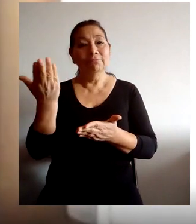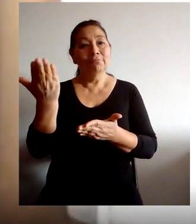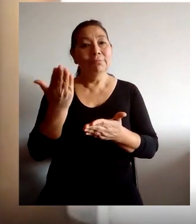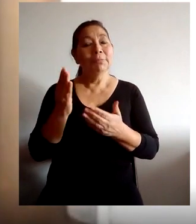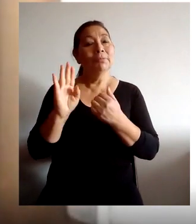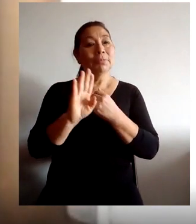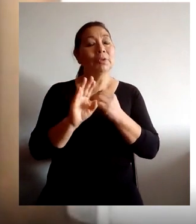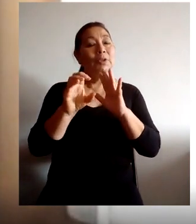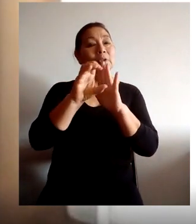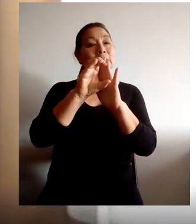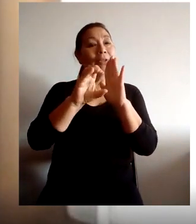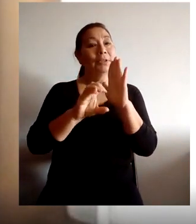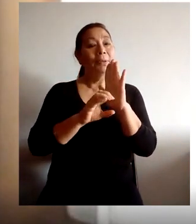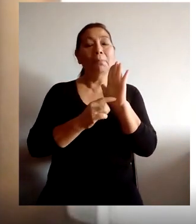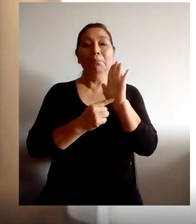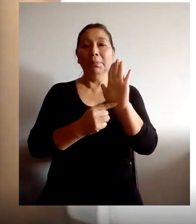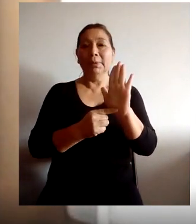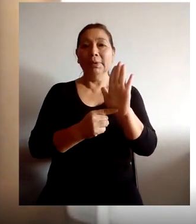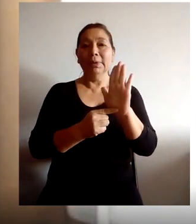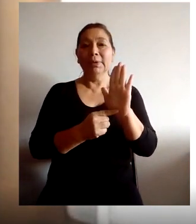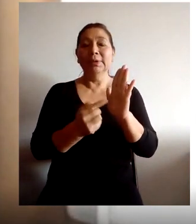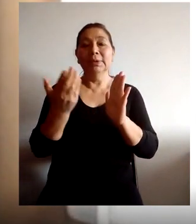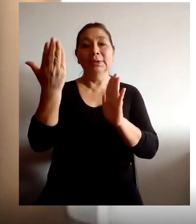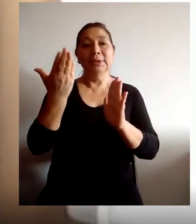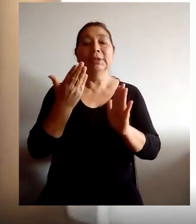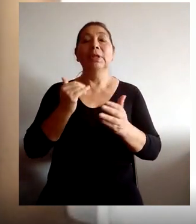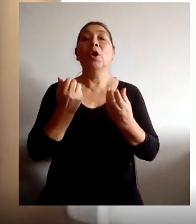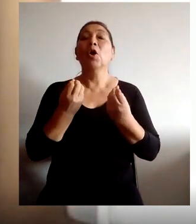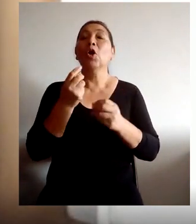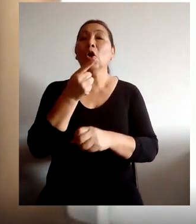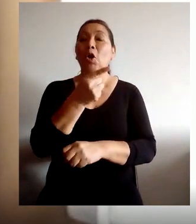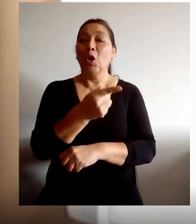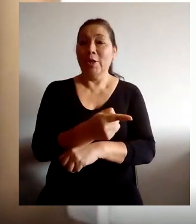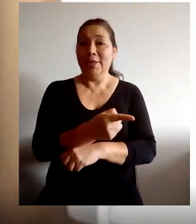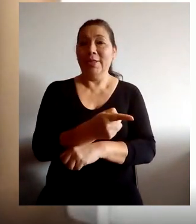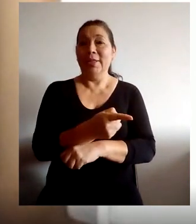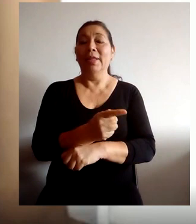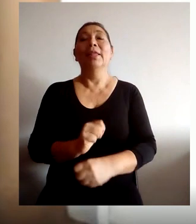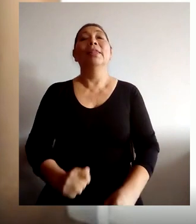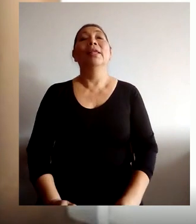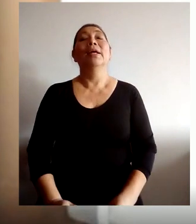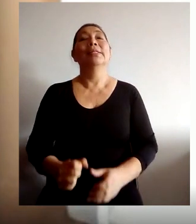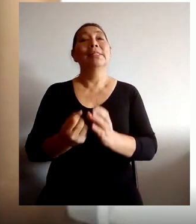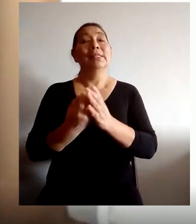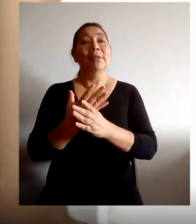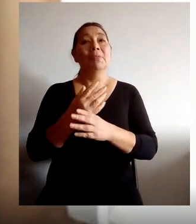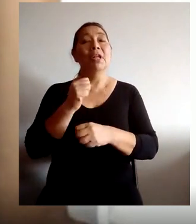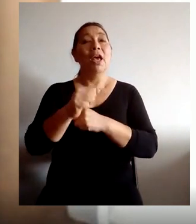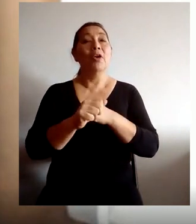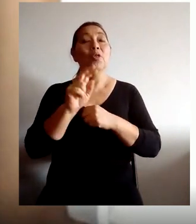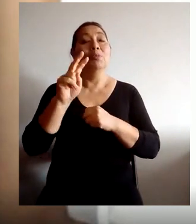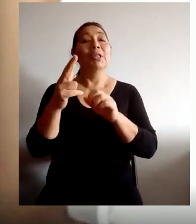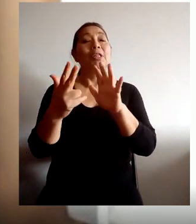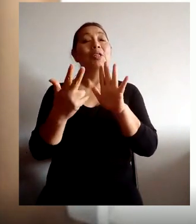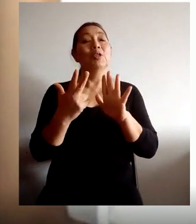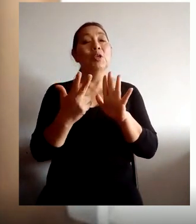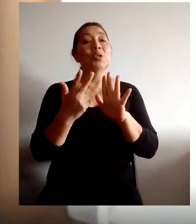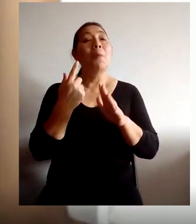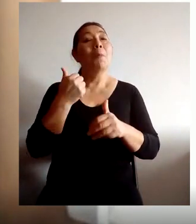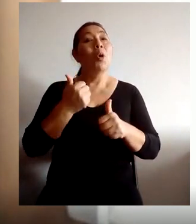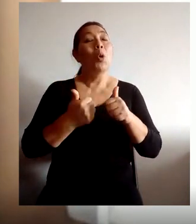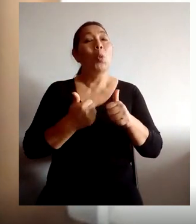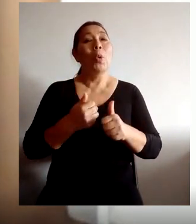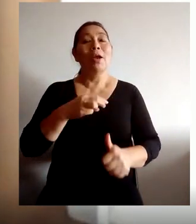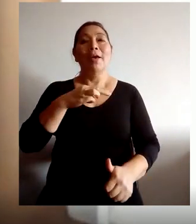de septiembre del año 2018, con la cual se desestima la sentencia de primera instancia que declaró fundada en parte la